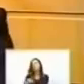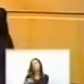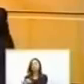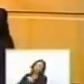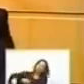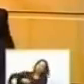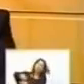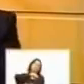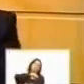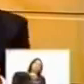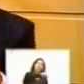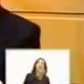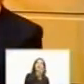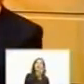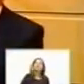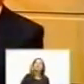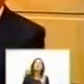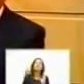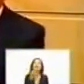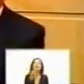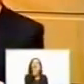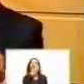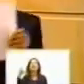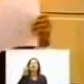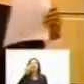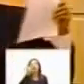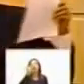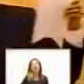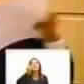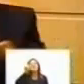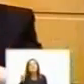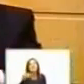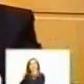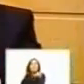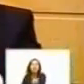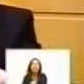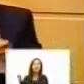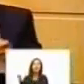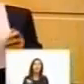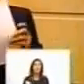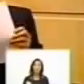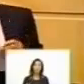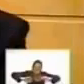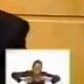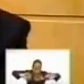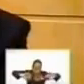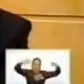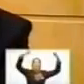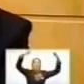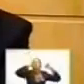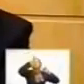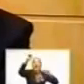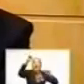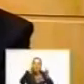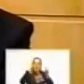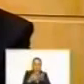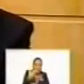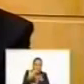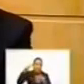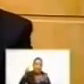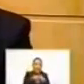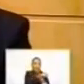les rebotan con 33.497 millones de pesos. La